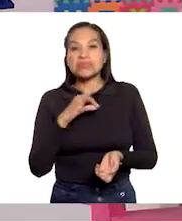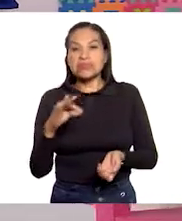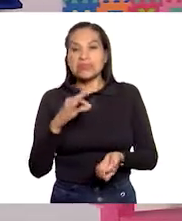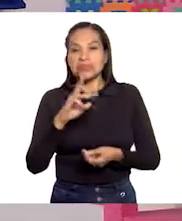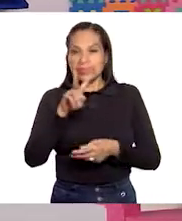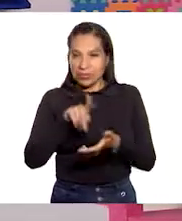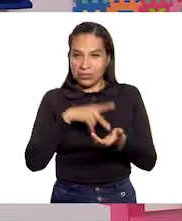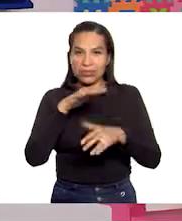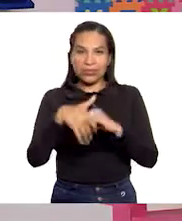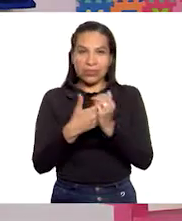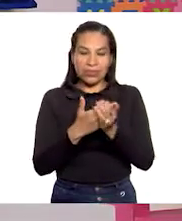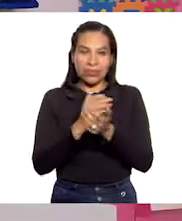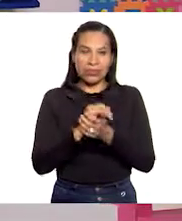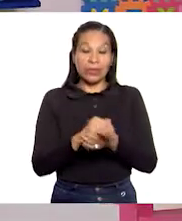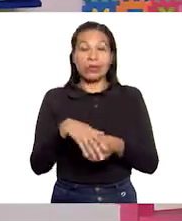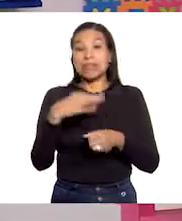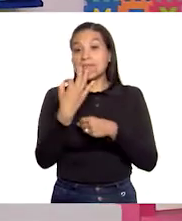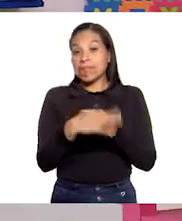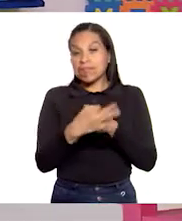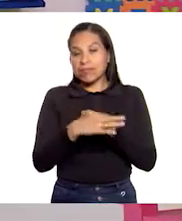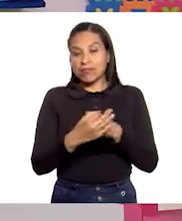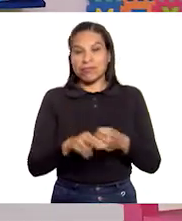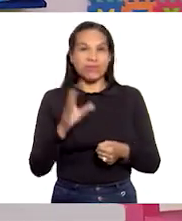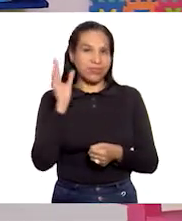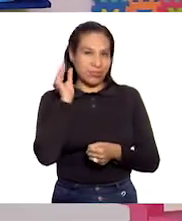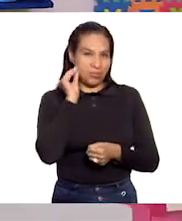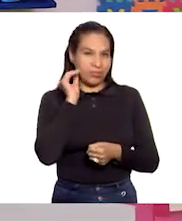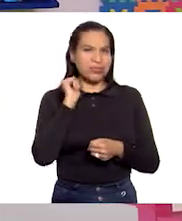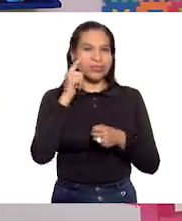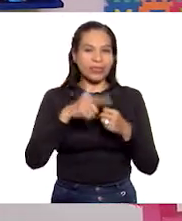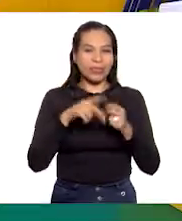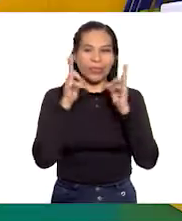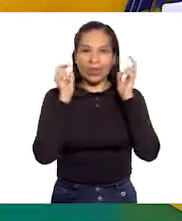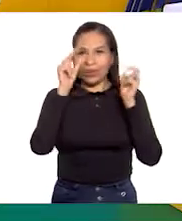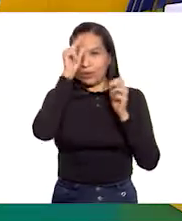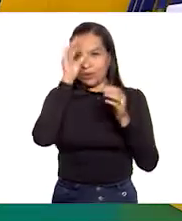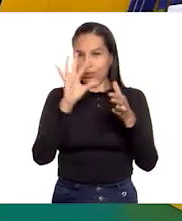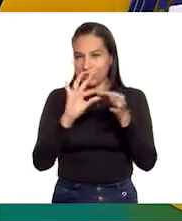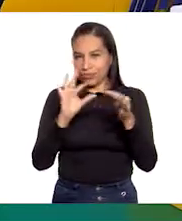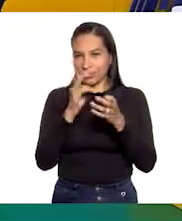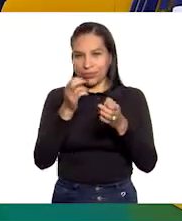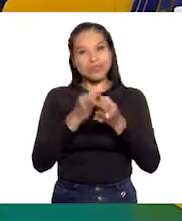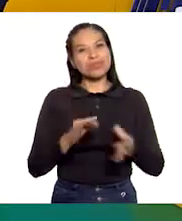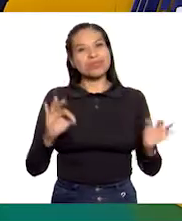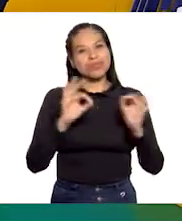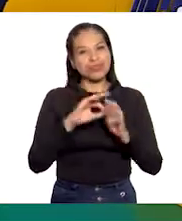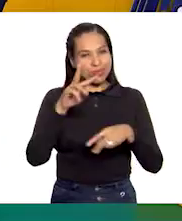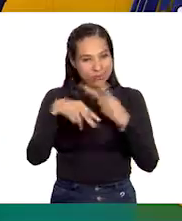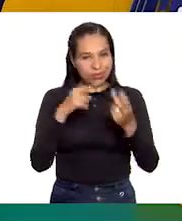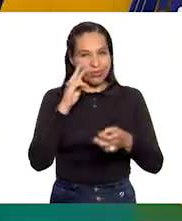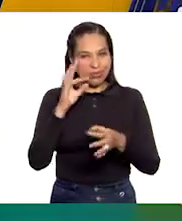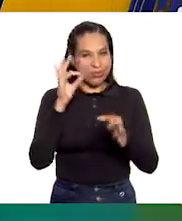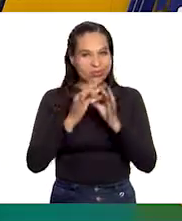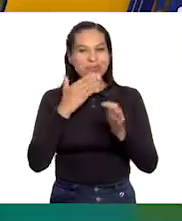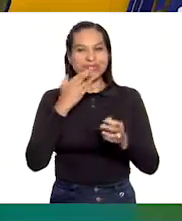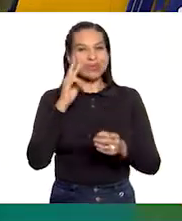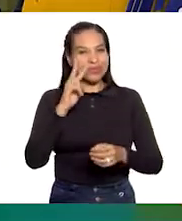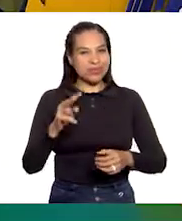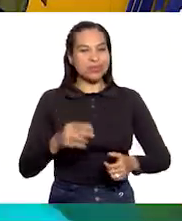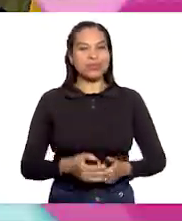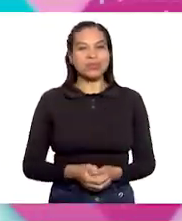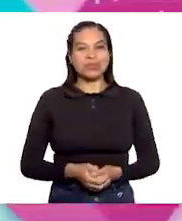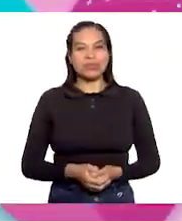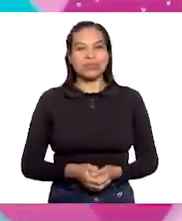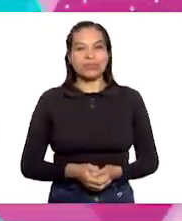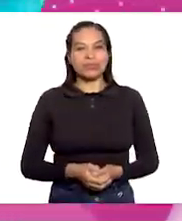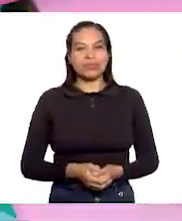ir a lavarnos las manos y mientras escuchamos algo que Ajolisto nos tiene que decir y que es muy importante. Vamos. Perfecto, vamos.